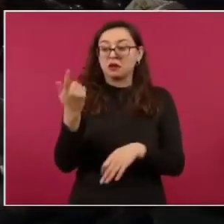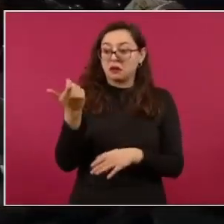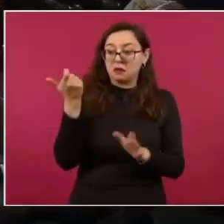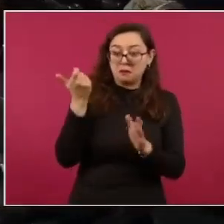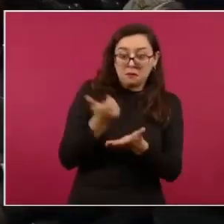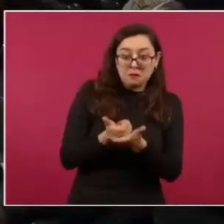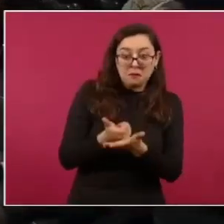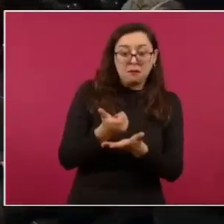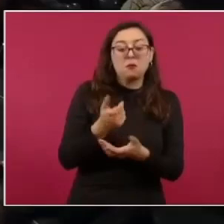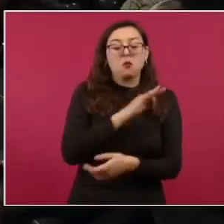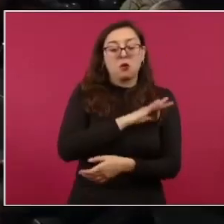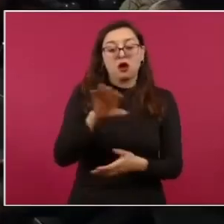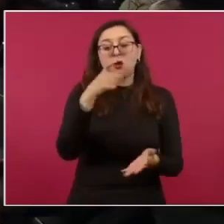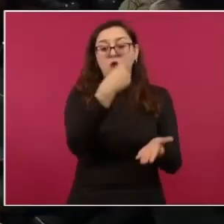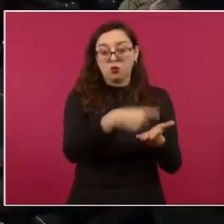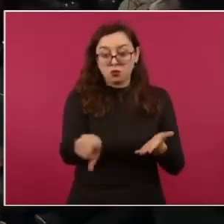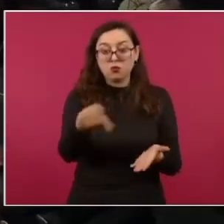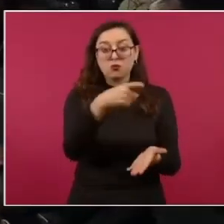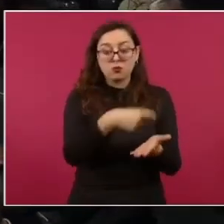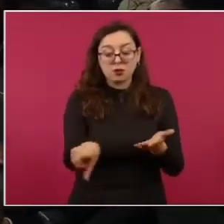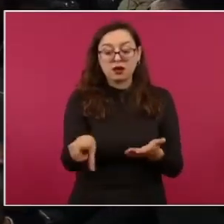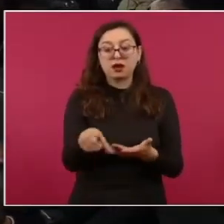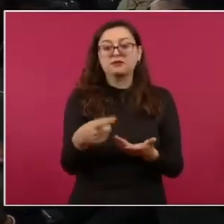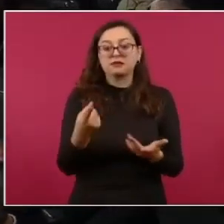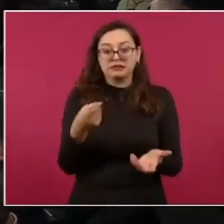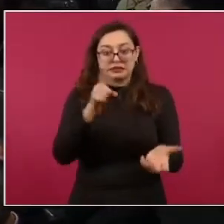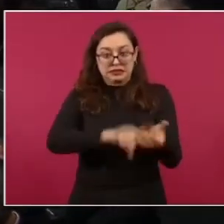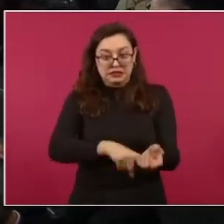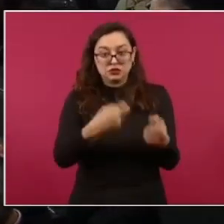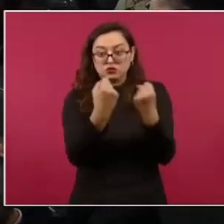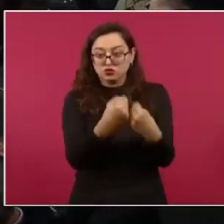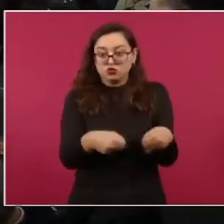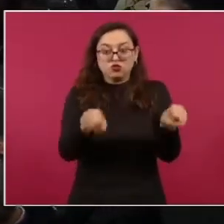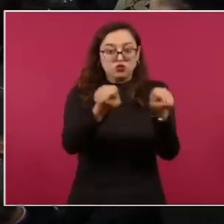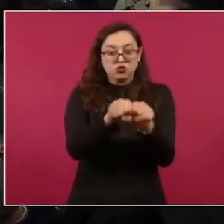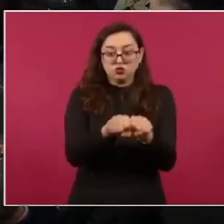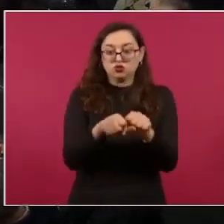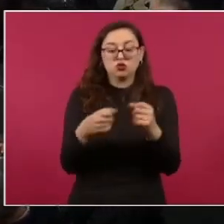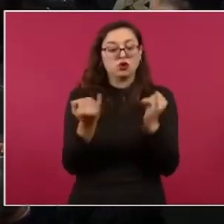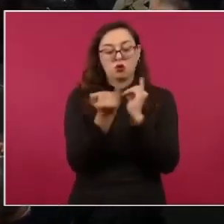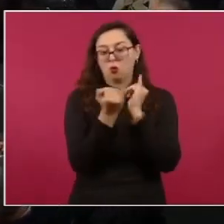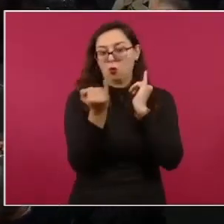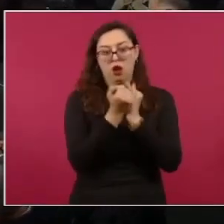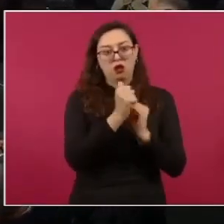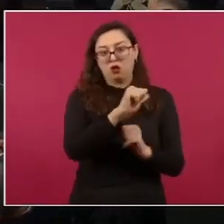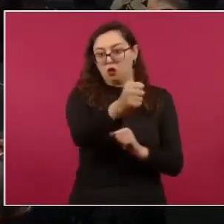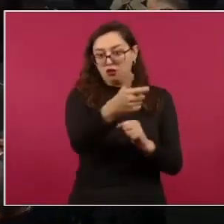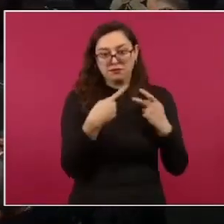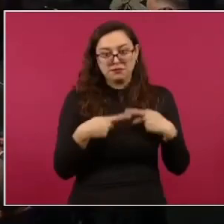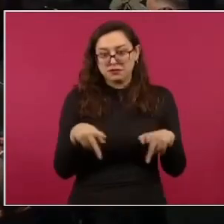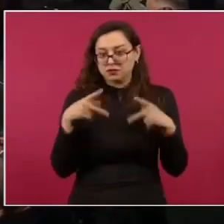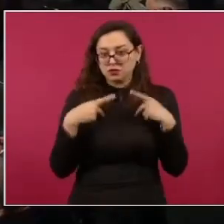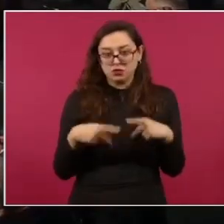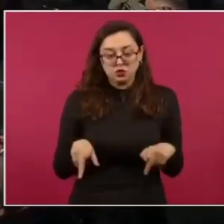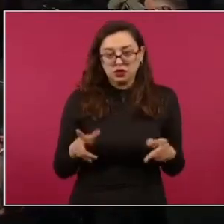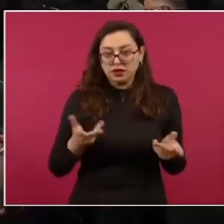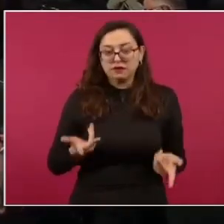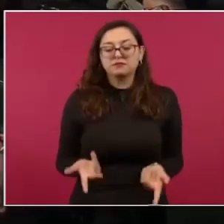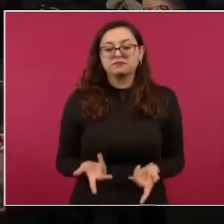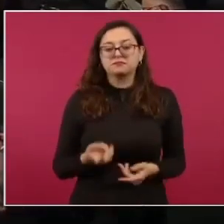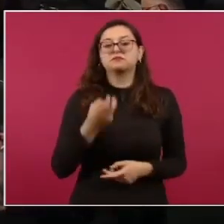adquirir acciones y van a poder ser accionistas como cualquier otro en Teléfonos de México. Entonces,